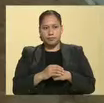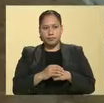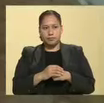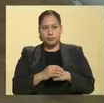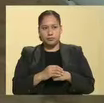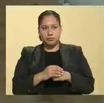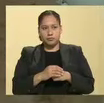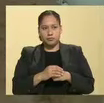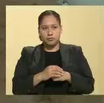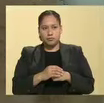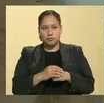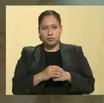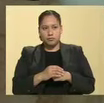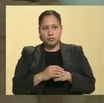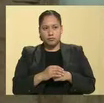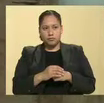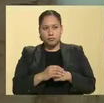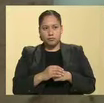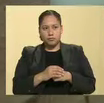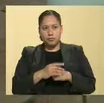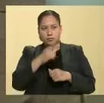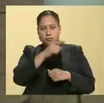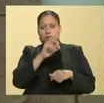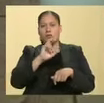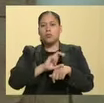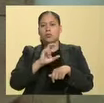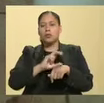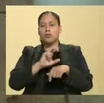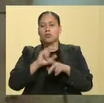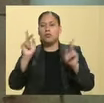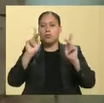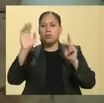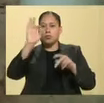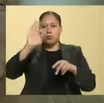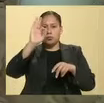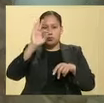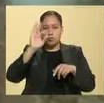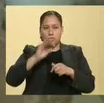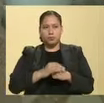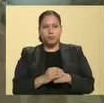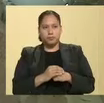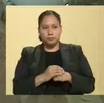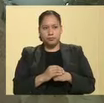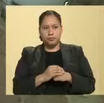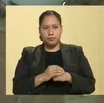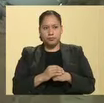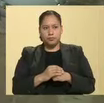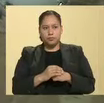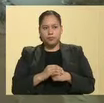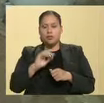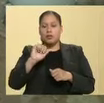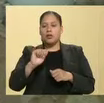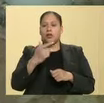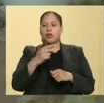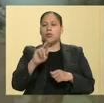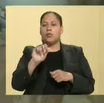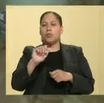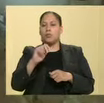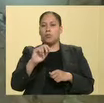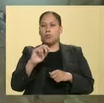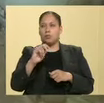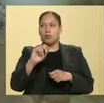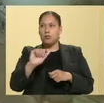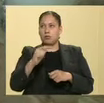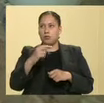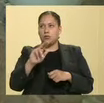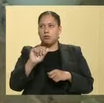Pues, es la hueva del mosco. Son huevos, son, sale todo. El aguauque. Son